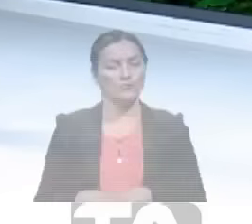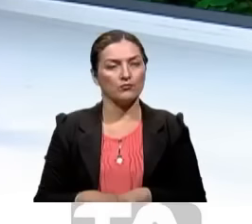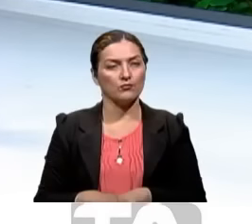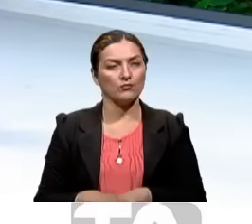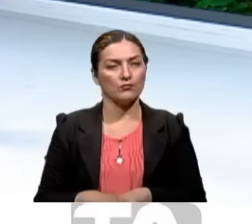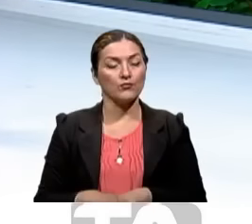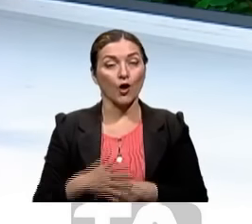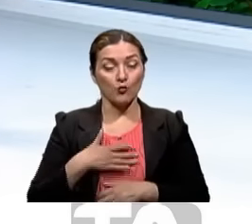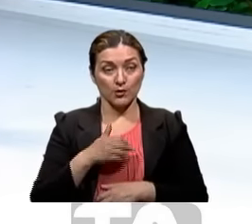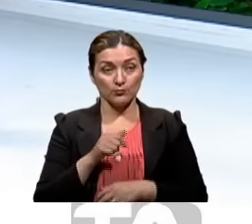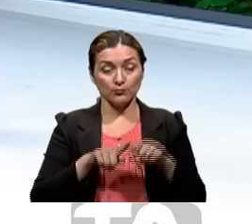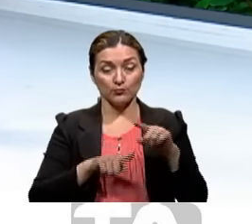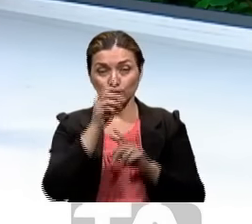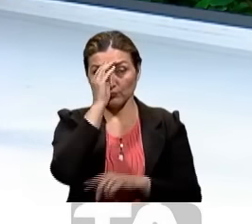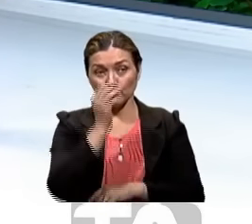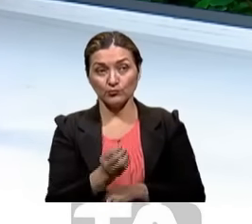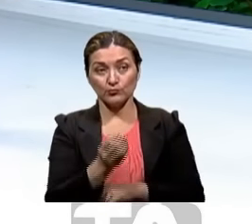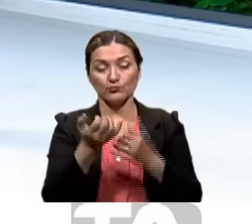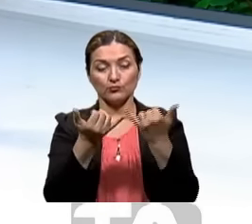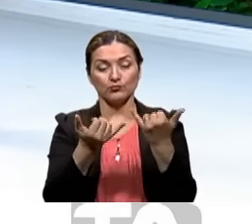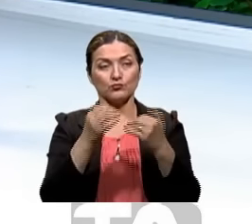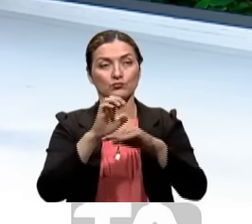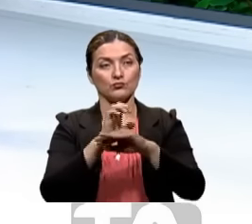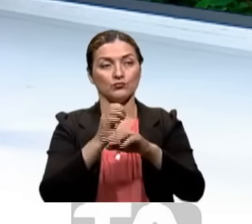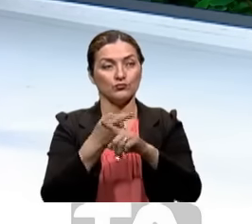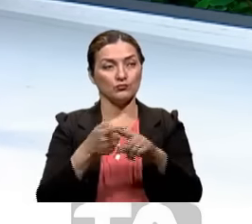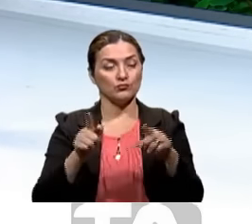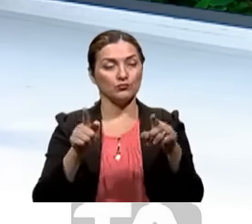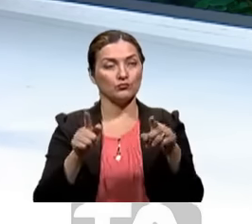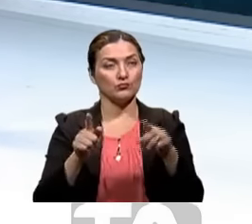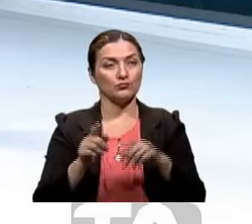¿Qué tal, amigos? Muy buenos días. Hoy en Ecuador.